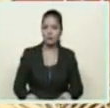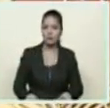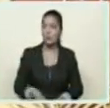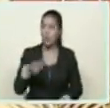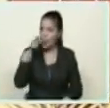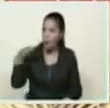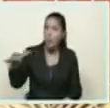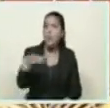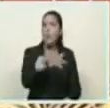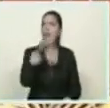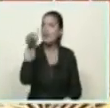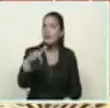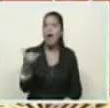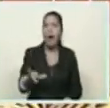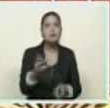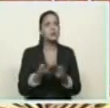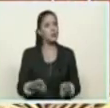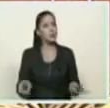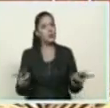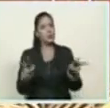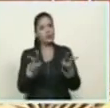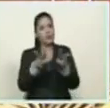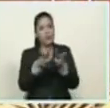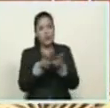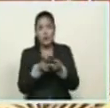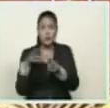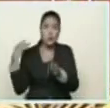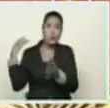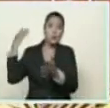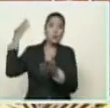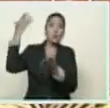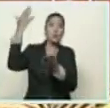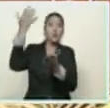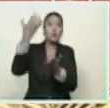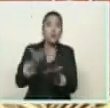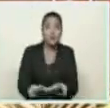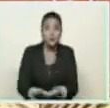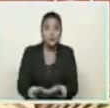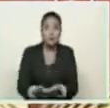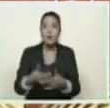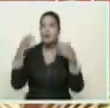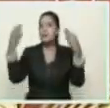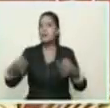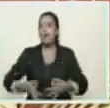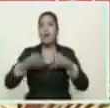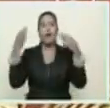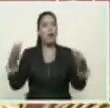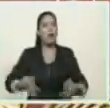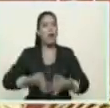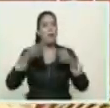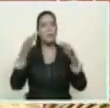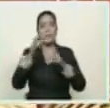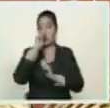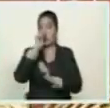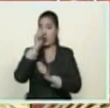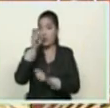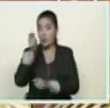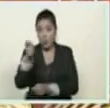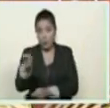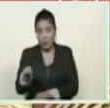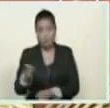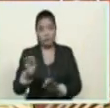un pueblo de valores que en la historia siempre ha sido reconocido